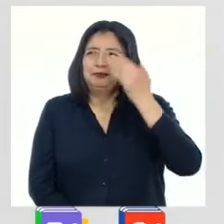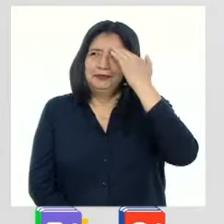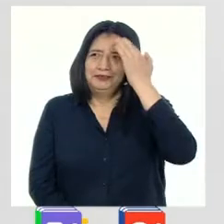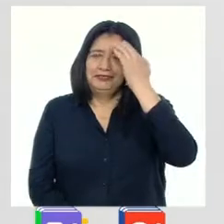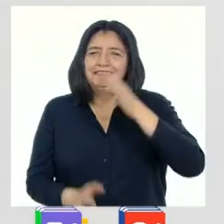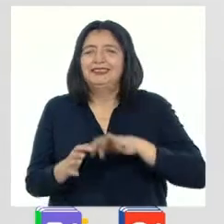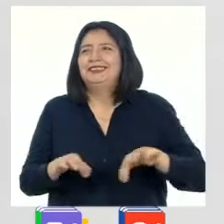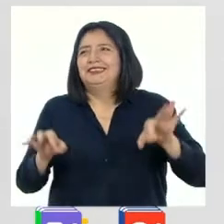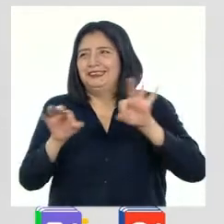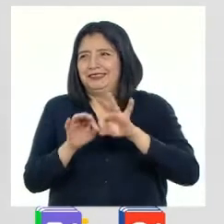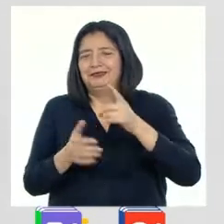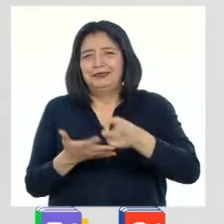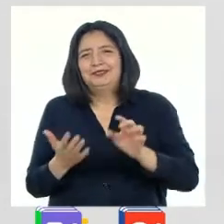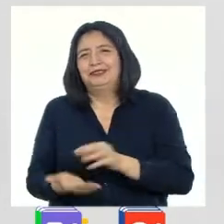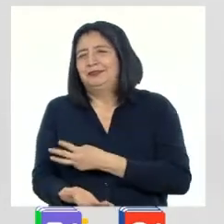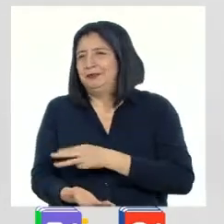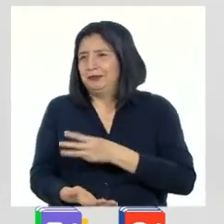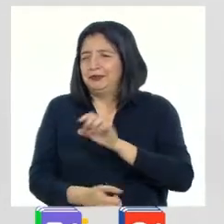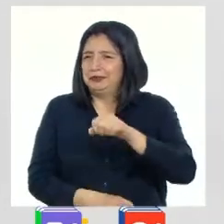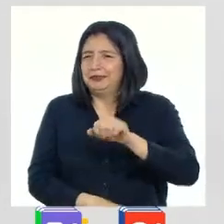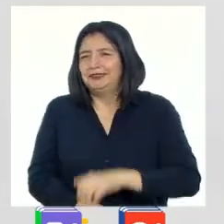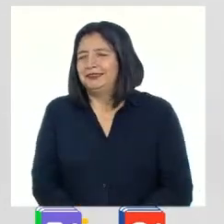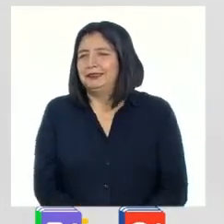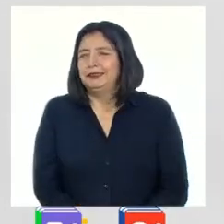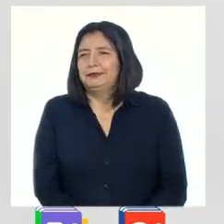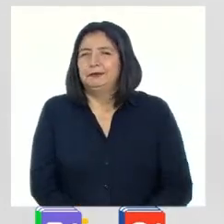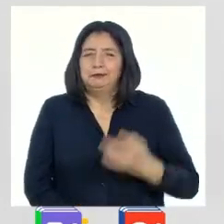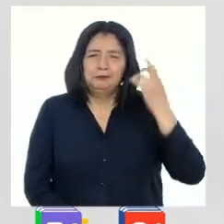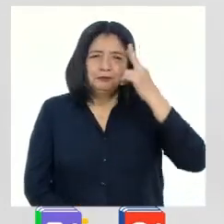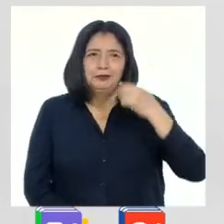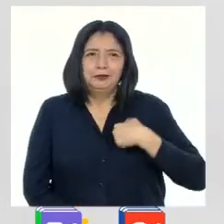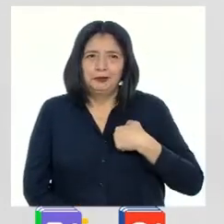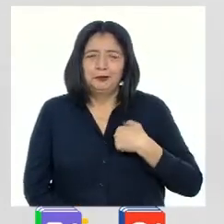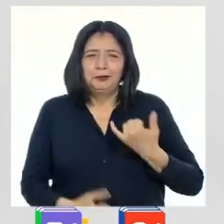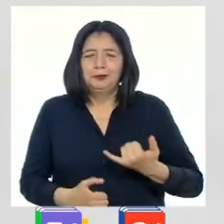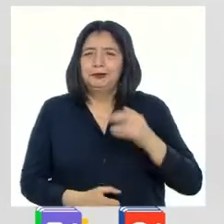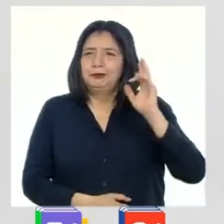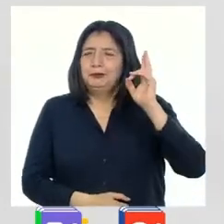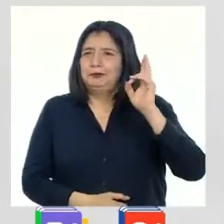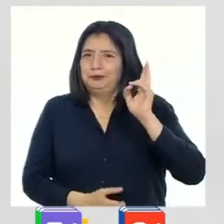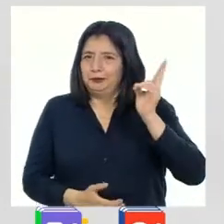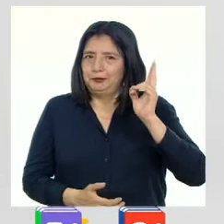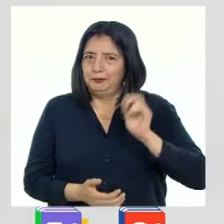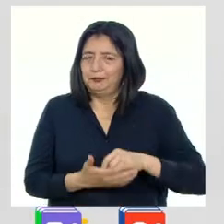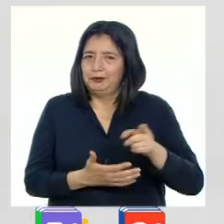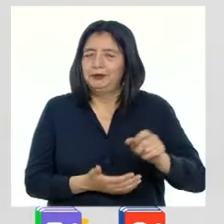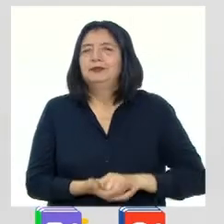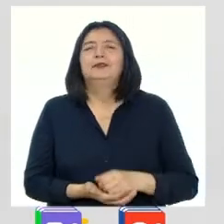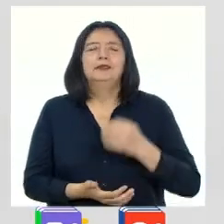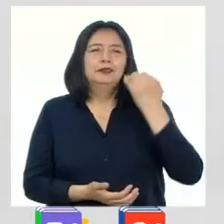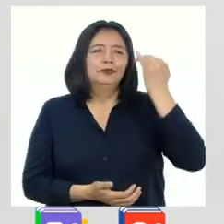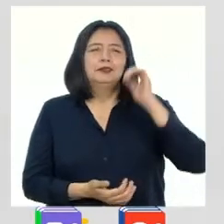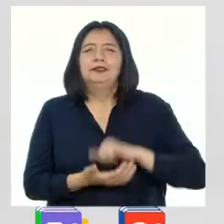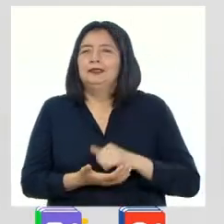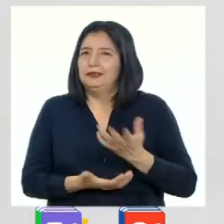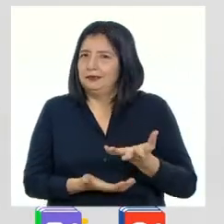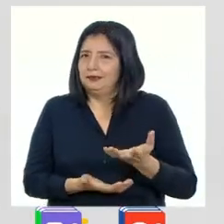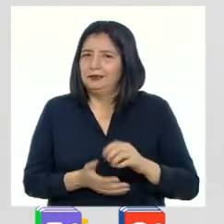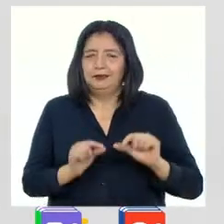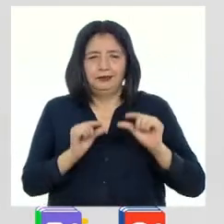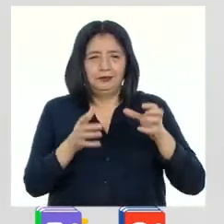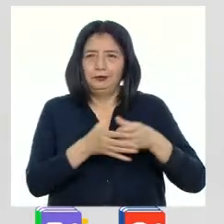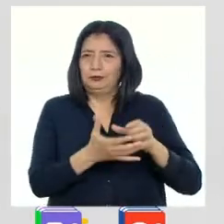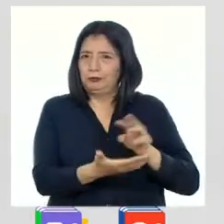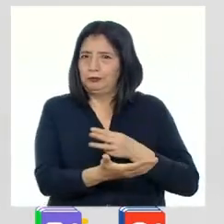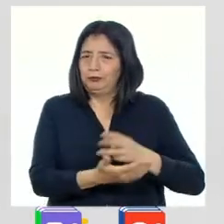la fuerza que puede tener la música. Por eso, hoy el profesor de la iniciativa pedagógica Orquestando, William Díaz,